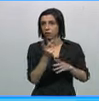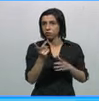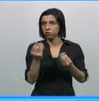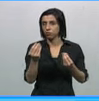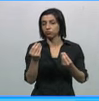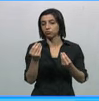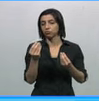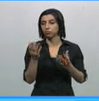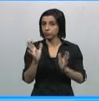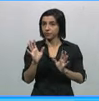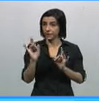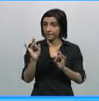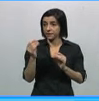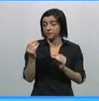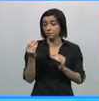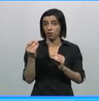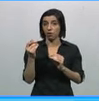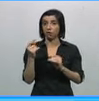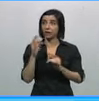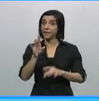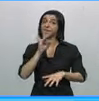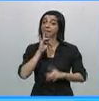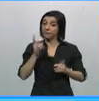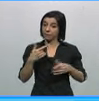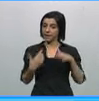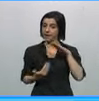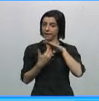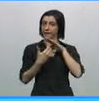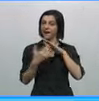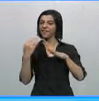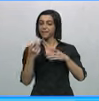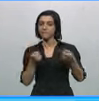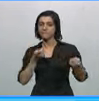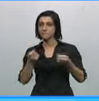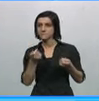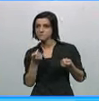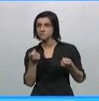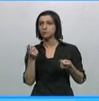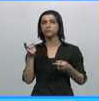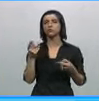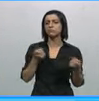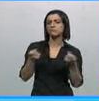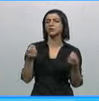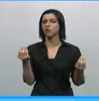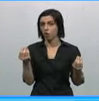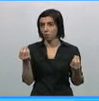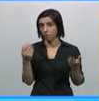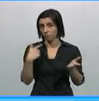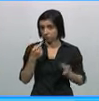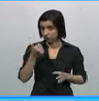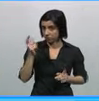tu liderazgo, que es el director técnico y ese también el del conductor del equipo? ¿Cómo se maneja eso para que haya un equilibrio? Supongo que no debe ser